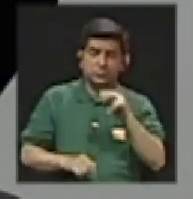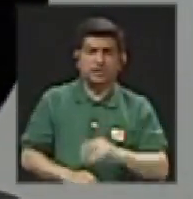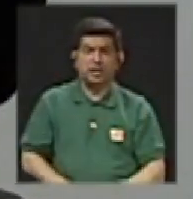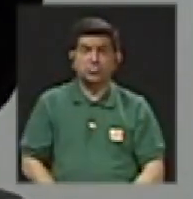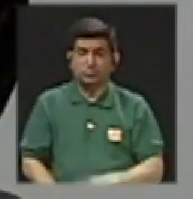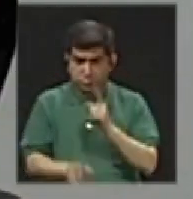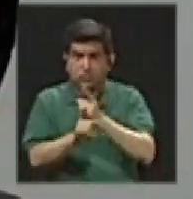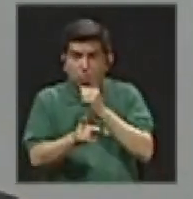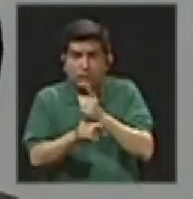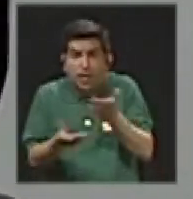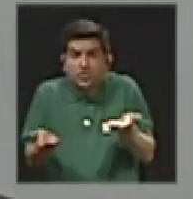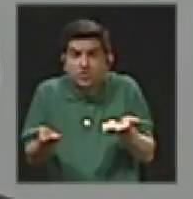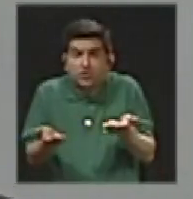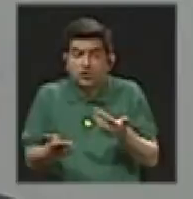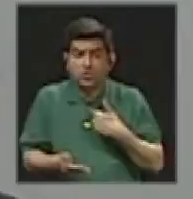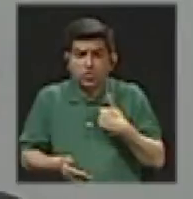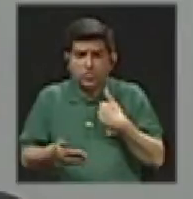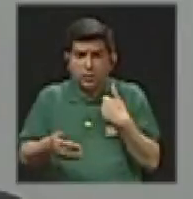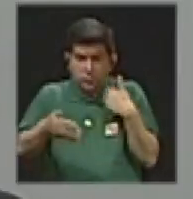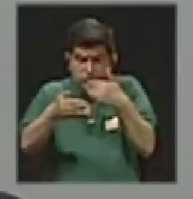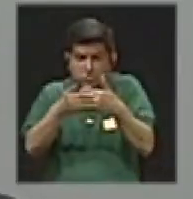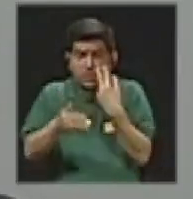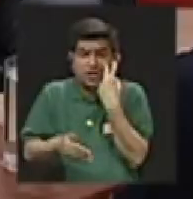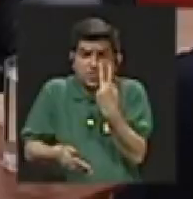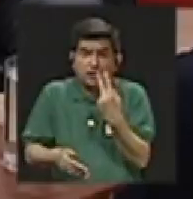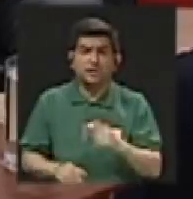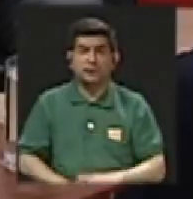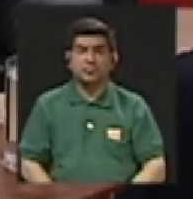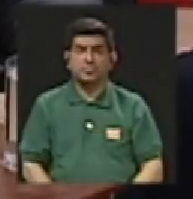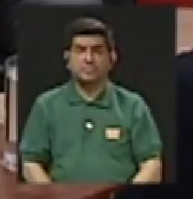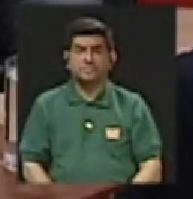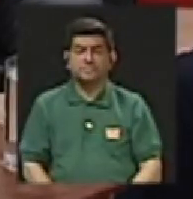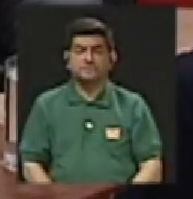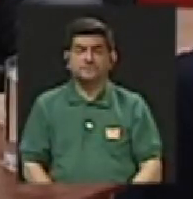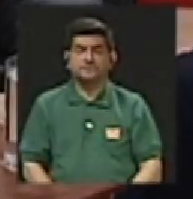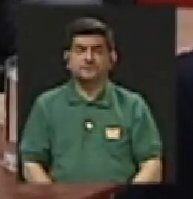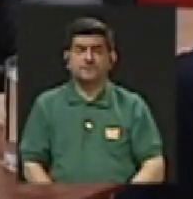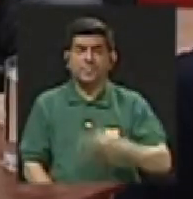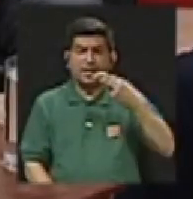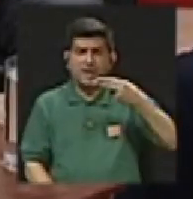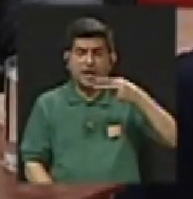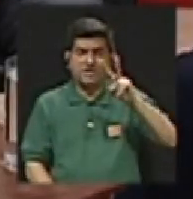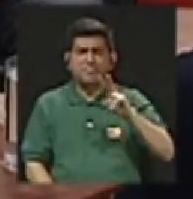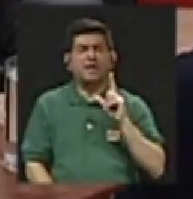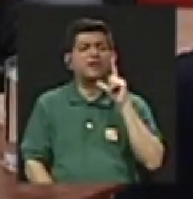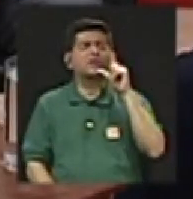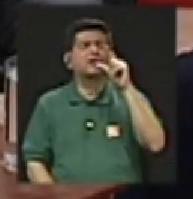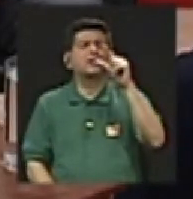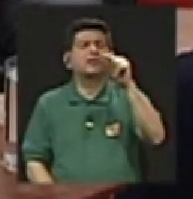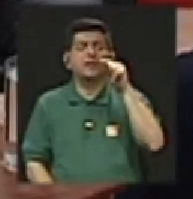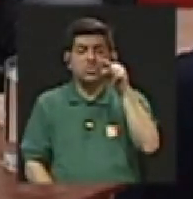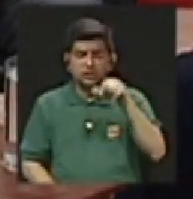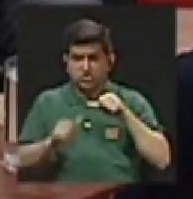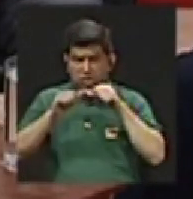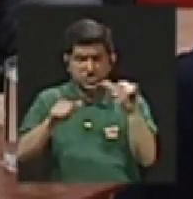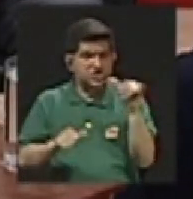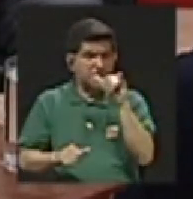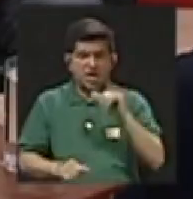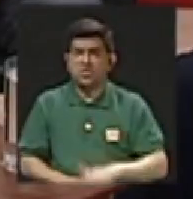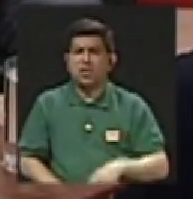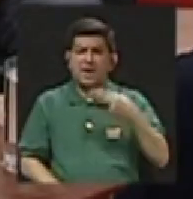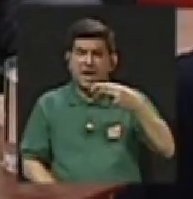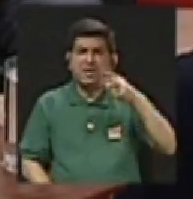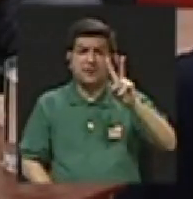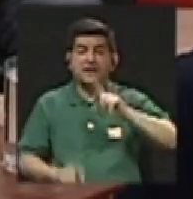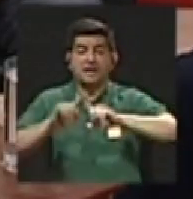era correcto porque lo tenía cerca, lo estaba viendo bien. Y don Henry, que estaba un poco más lejos, seguía siendo lo mismo don Henry,